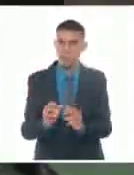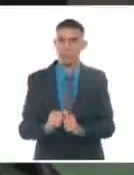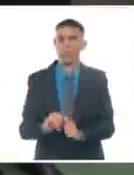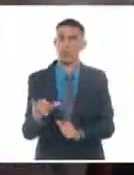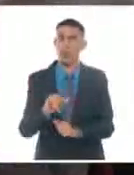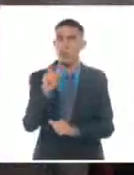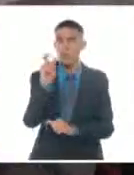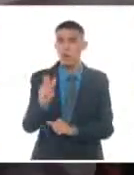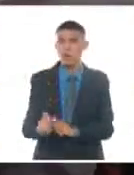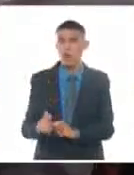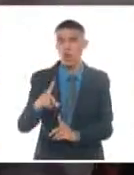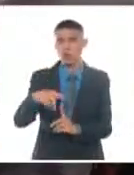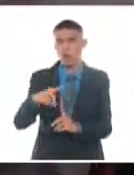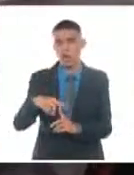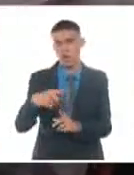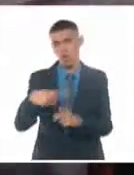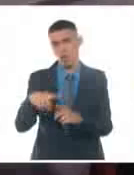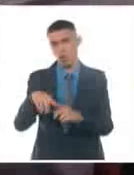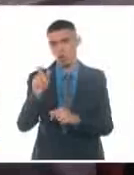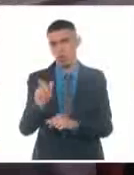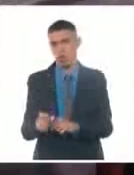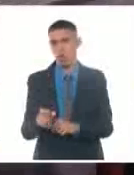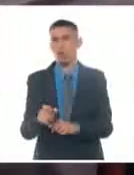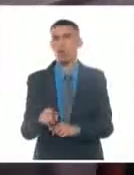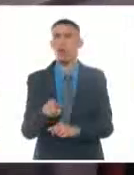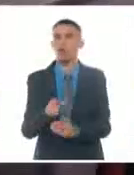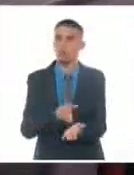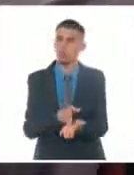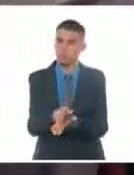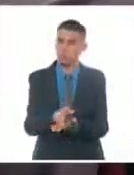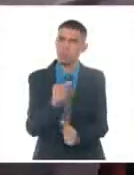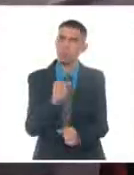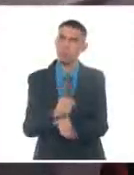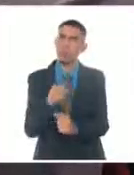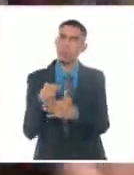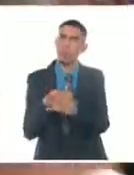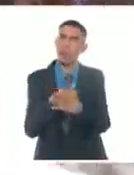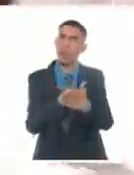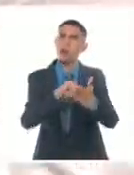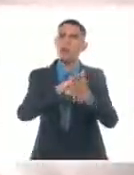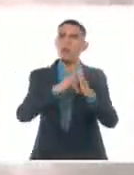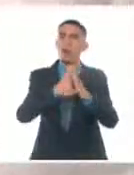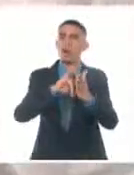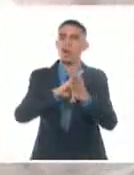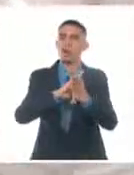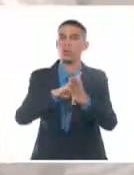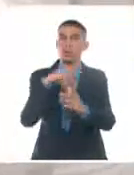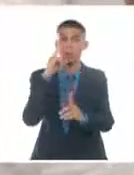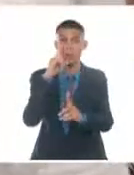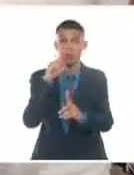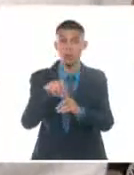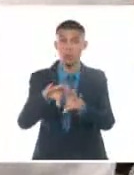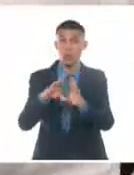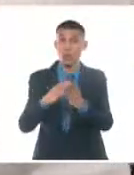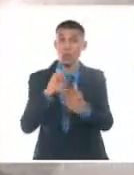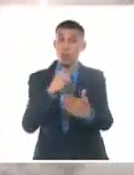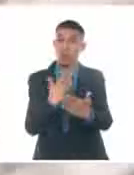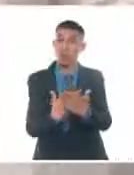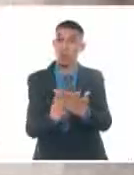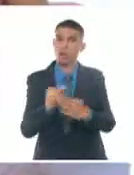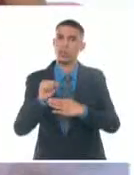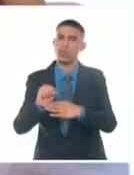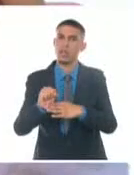los gestores de contenido que hoy continúan la misión de impulsar este proyecto, garantizando que sus propuestas y servicios lleguen